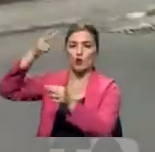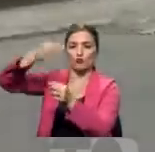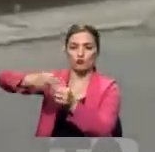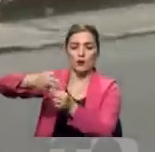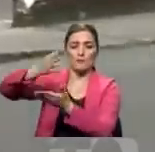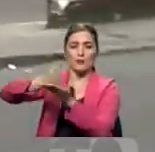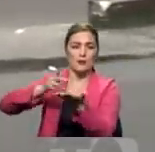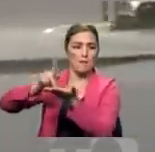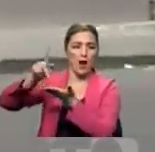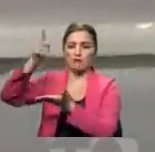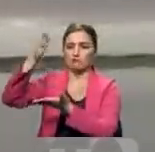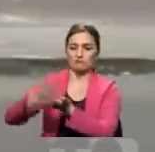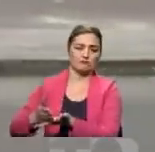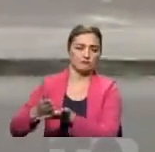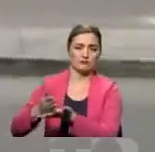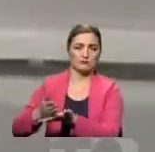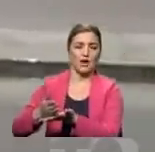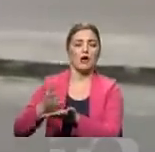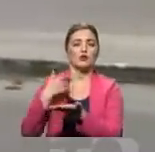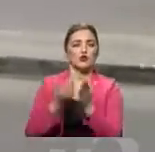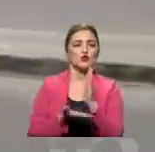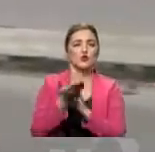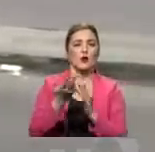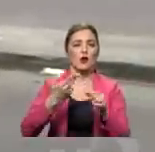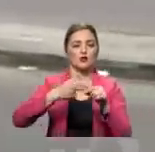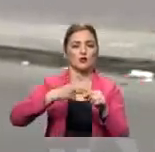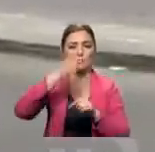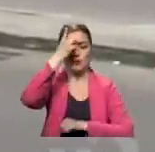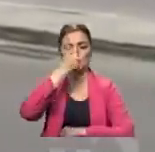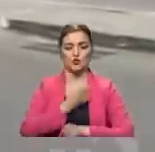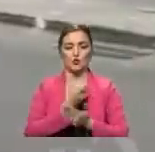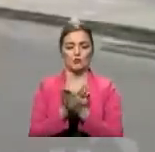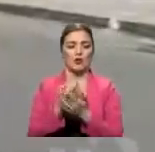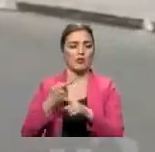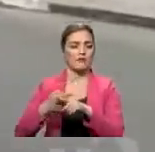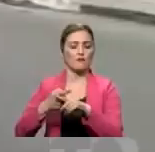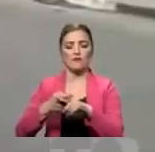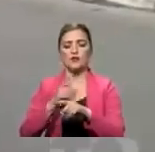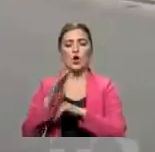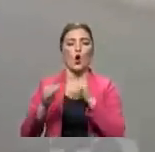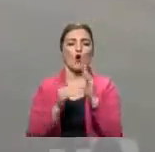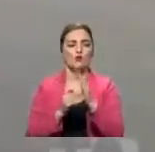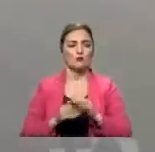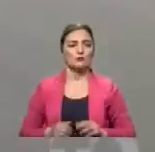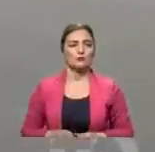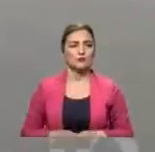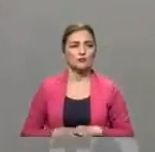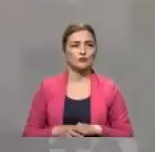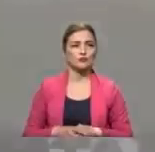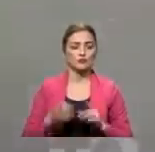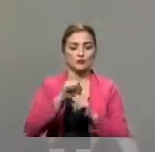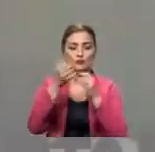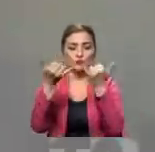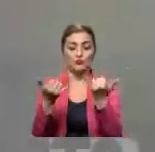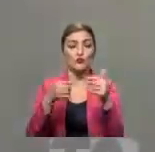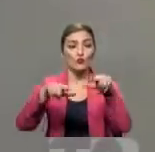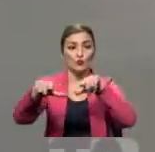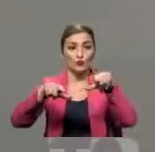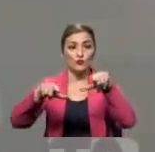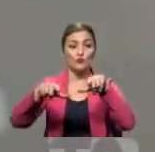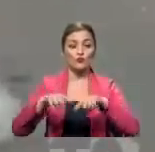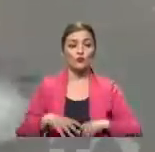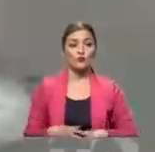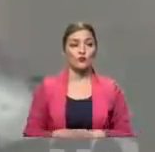entre las otras medidas económicas que ha tomado el gobierno nacional. es la situación que se vive a esta hora en este